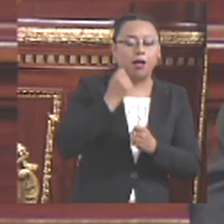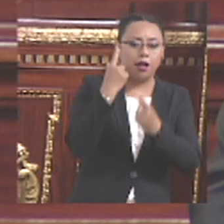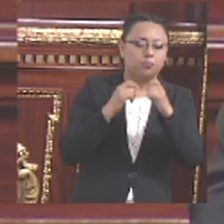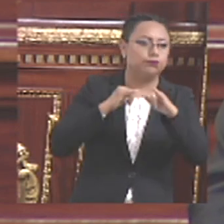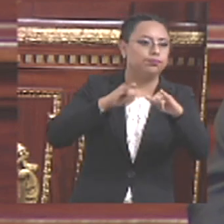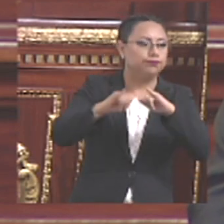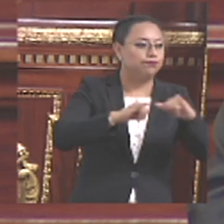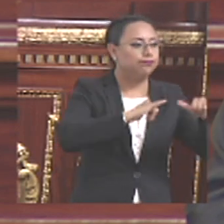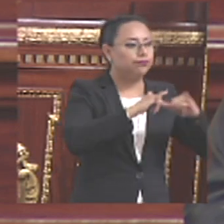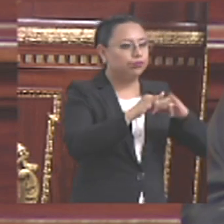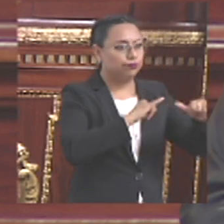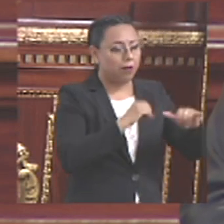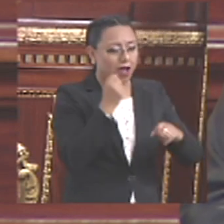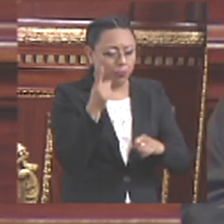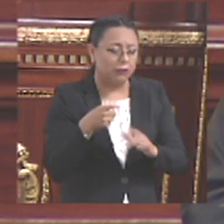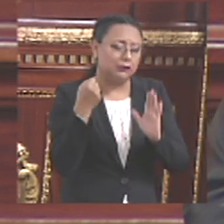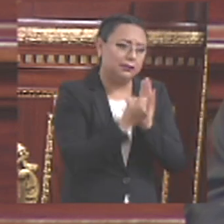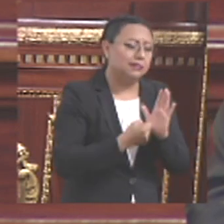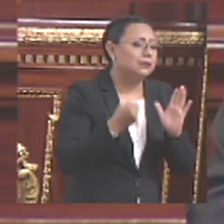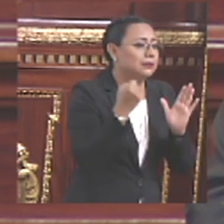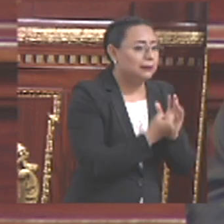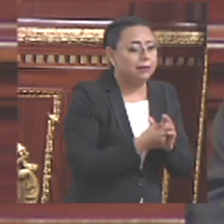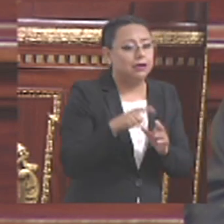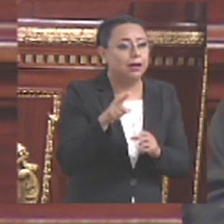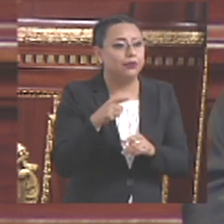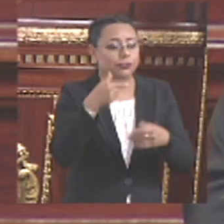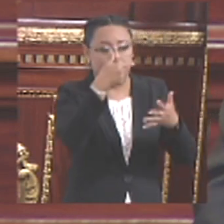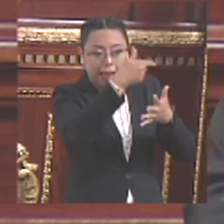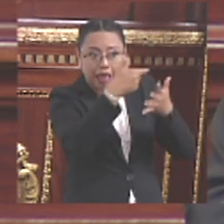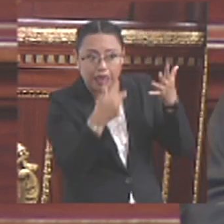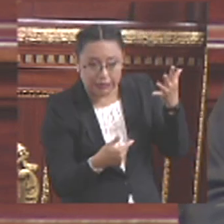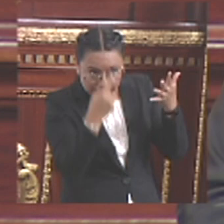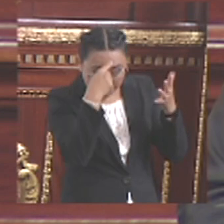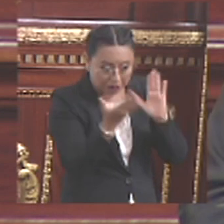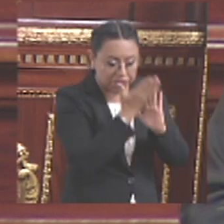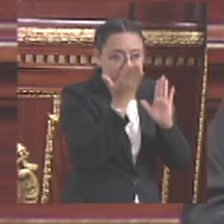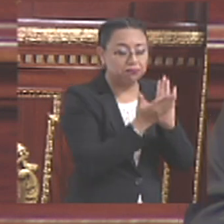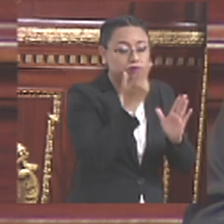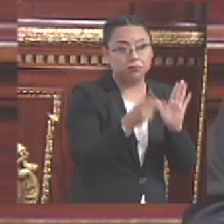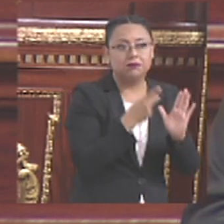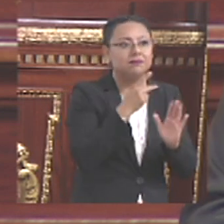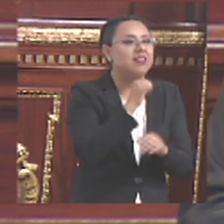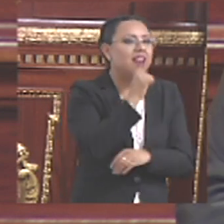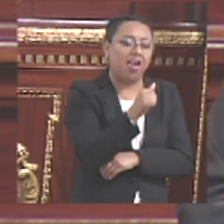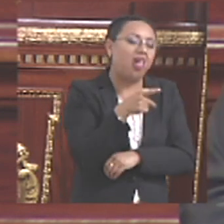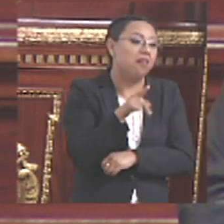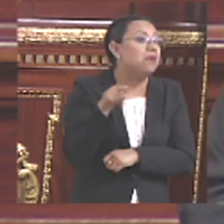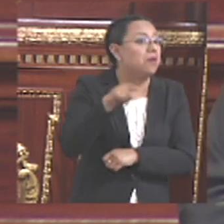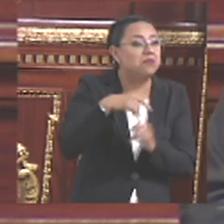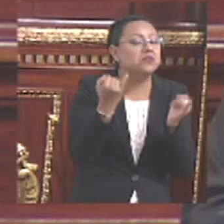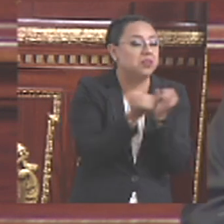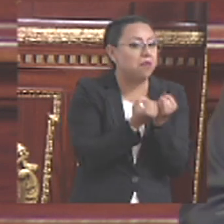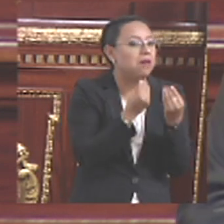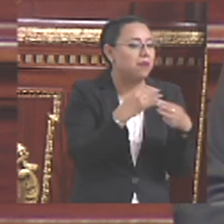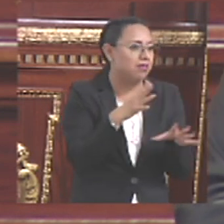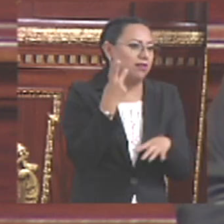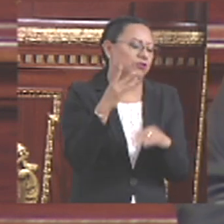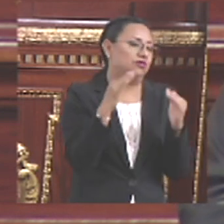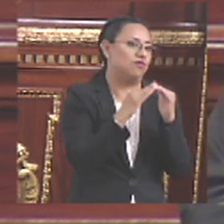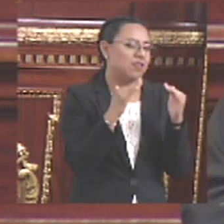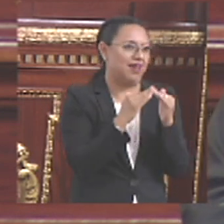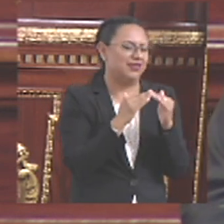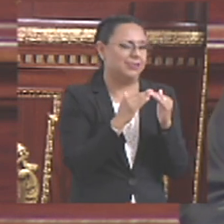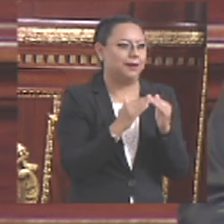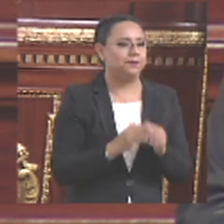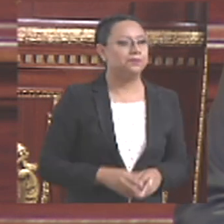pudieron entrar en el censo de la Comisión de Reconstrucción y que también son damnificados. En esta situación se